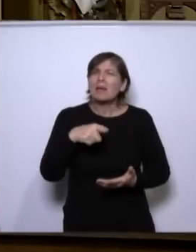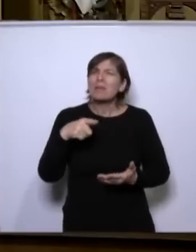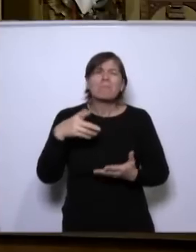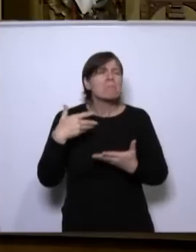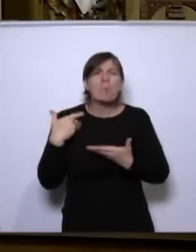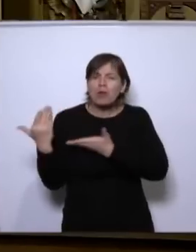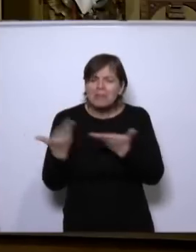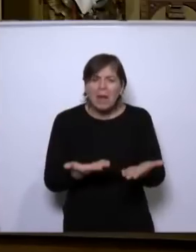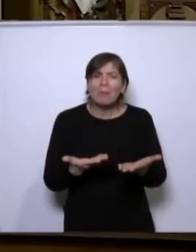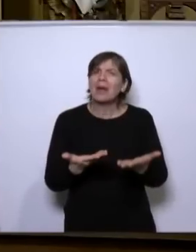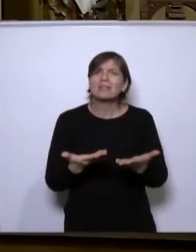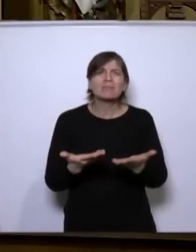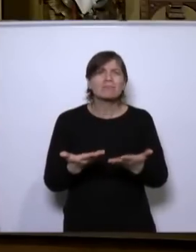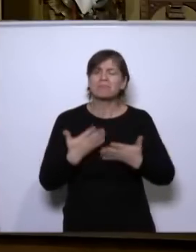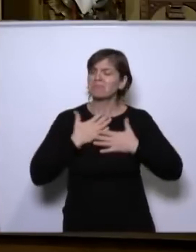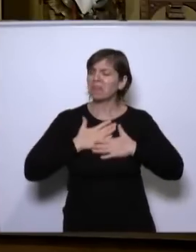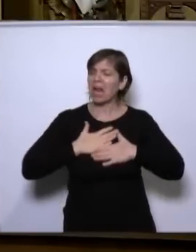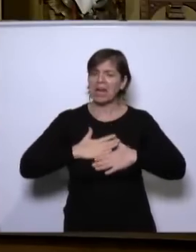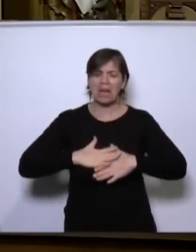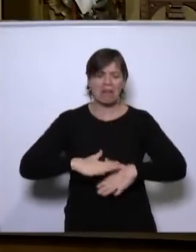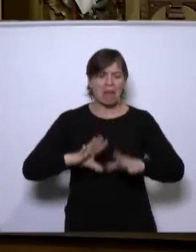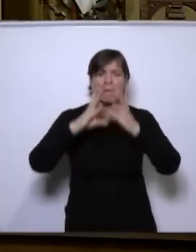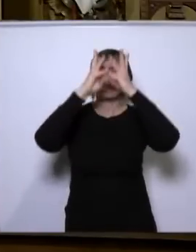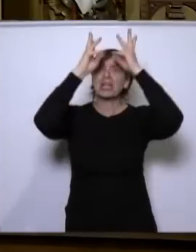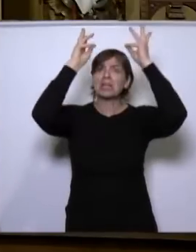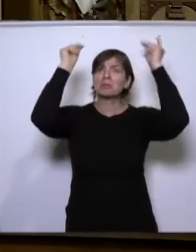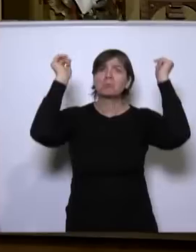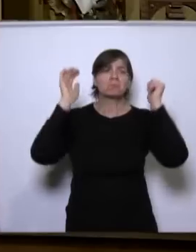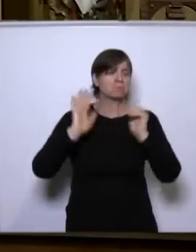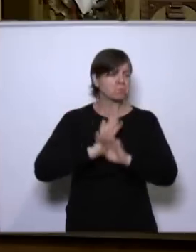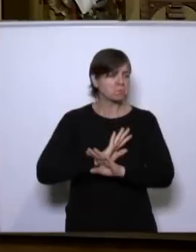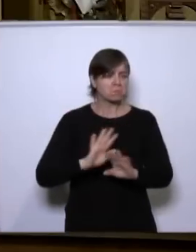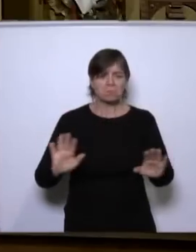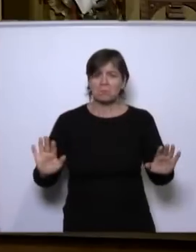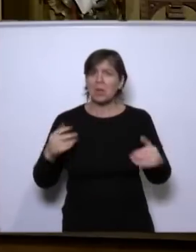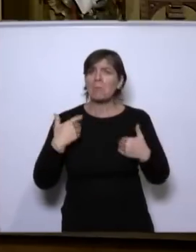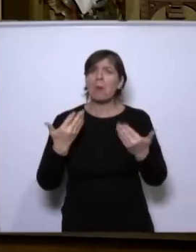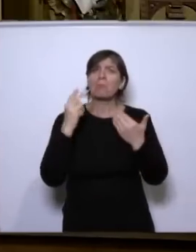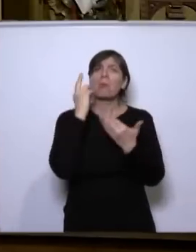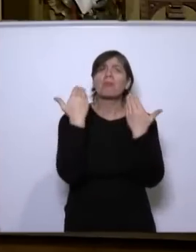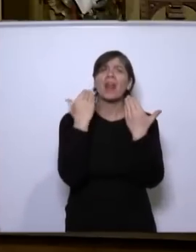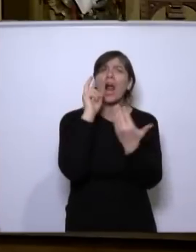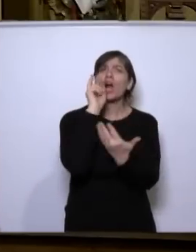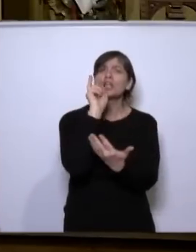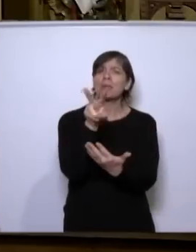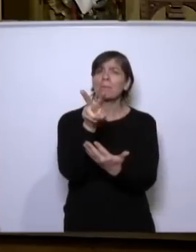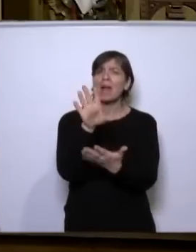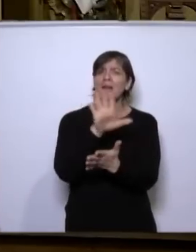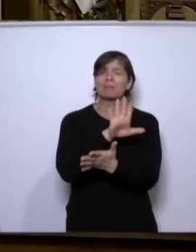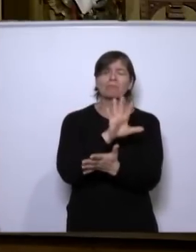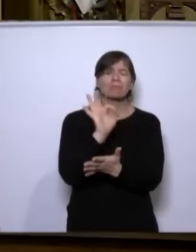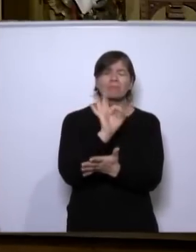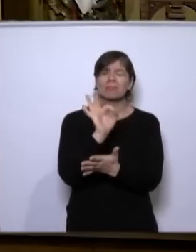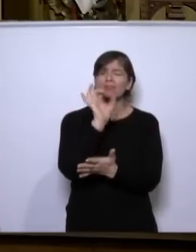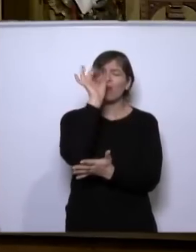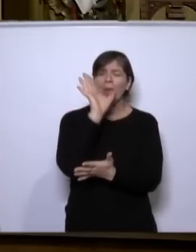atormentados mostraban una impávida serenidad de espíritu, como si contemplasen aquel a quien nadie veía